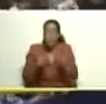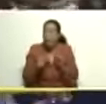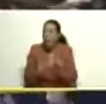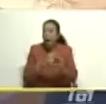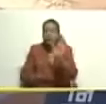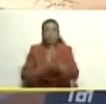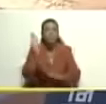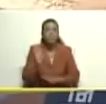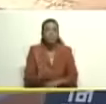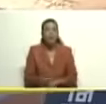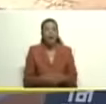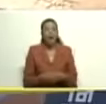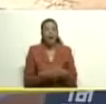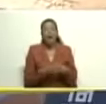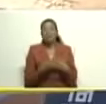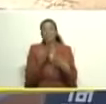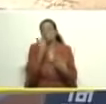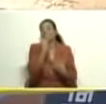Me sabe,